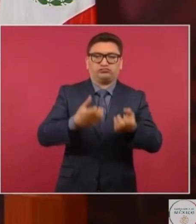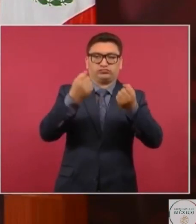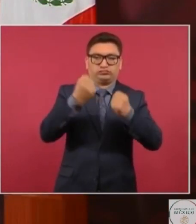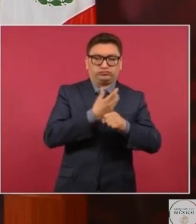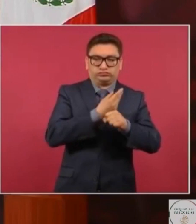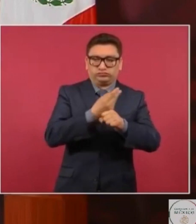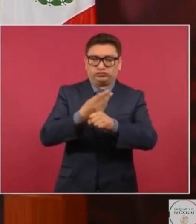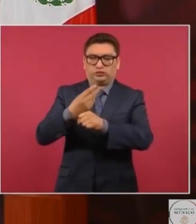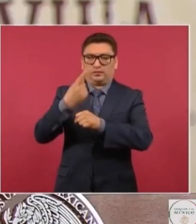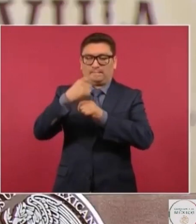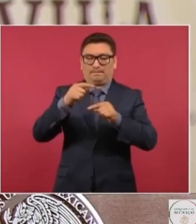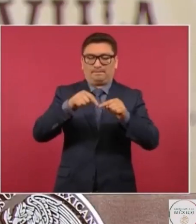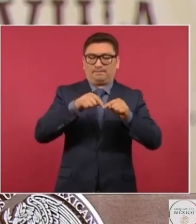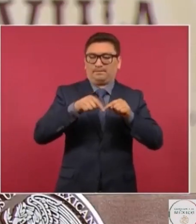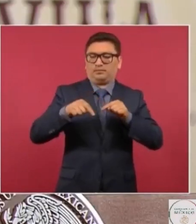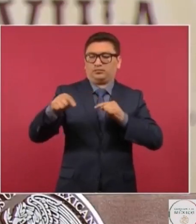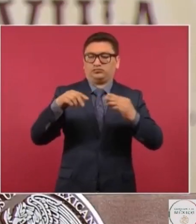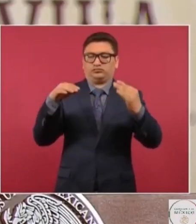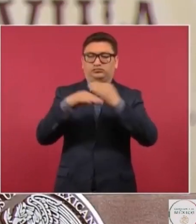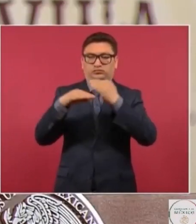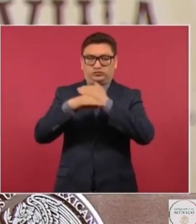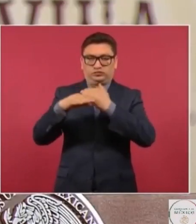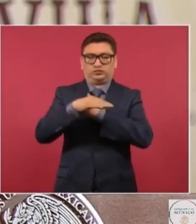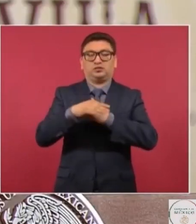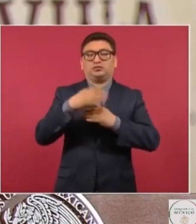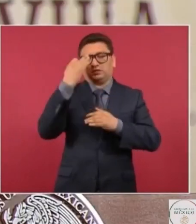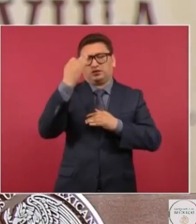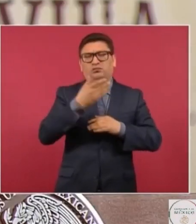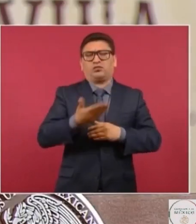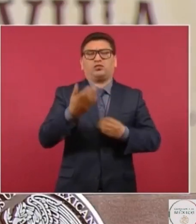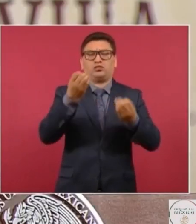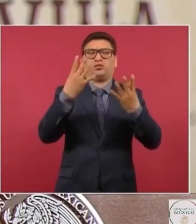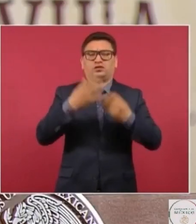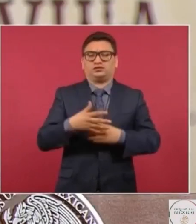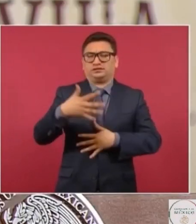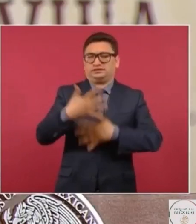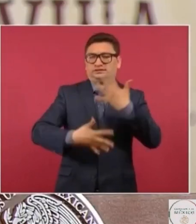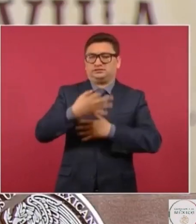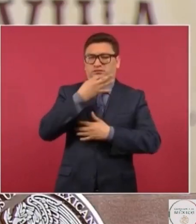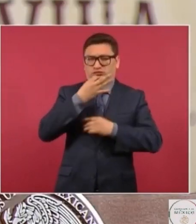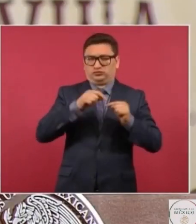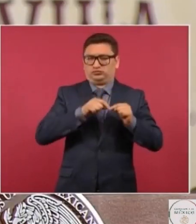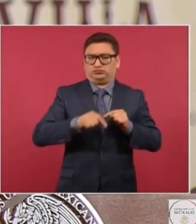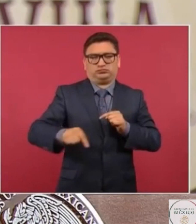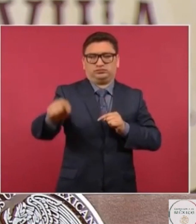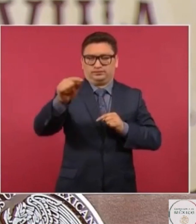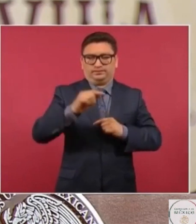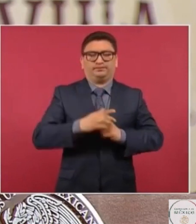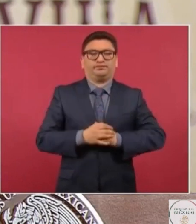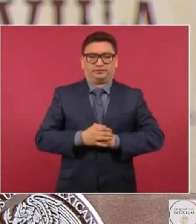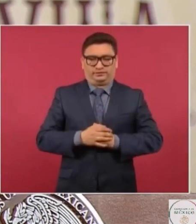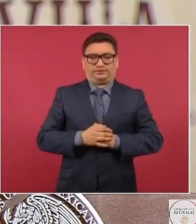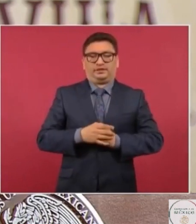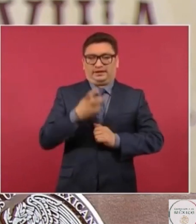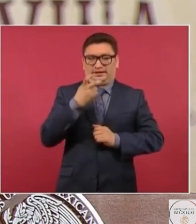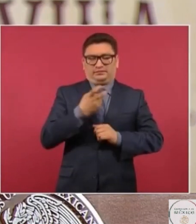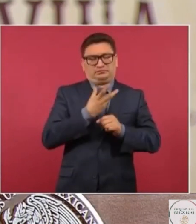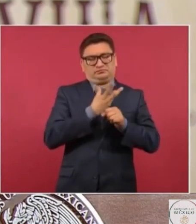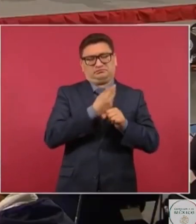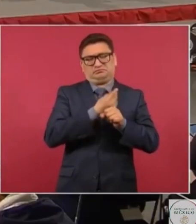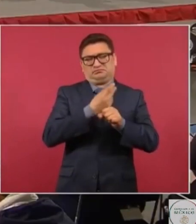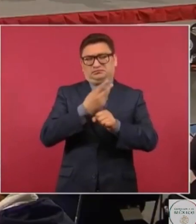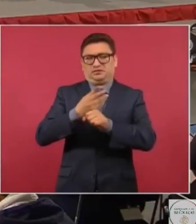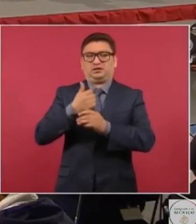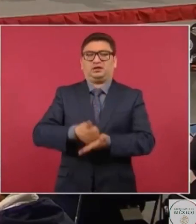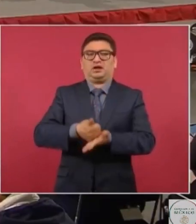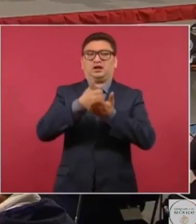conecta a la autopista urbana Siervo de la Nación. El tiempo de recorrido son de 15 minutos y pues es parte de estas obras que